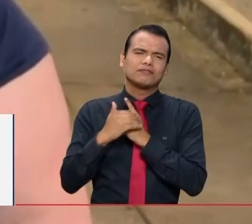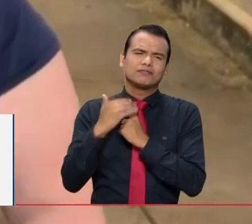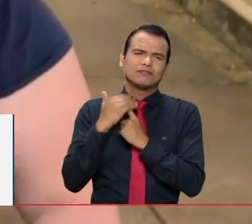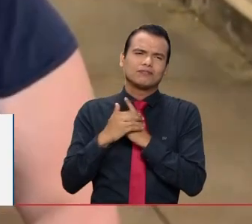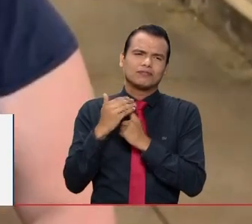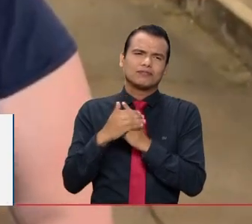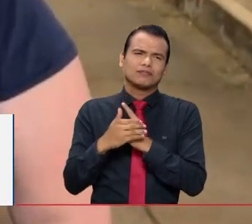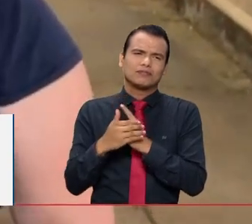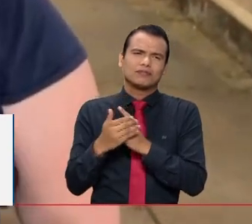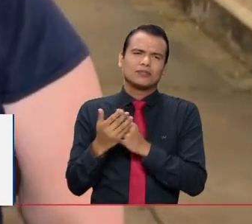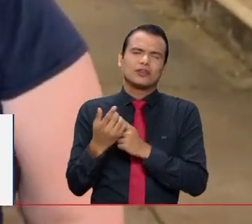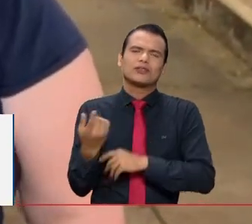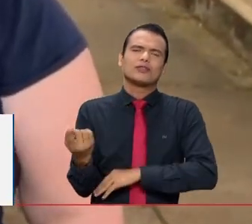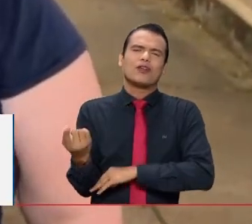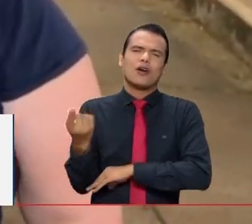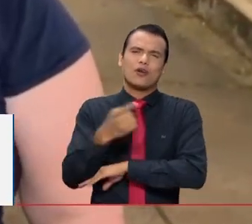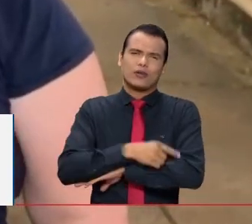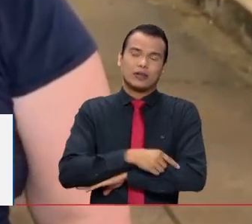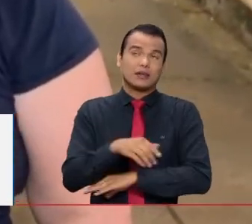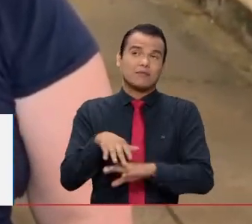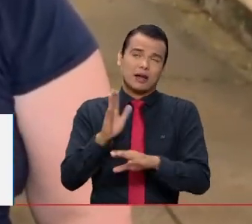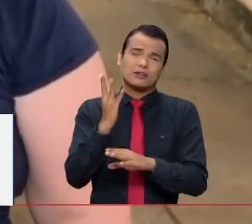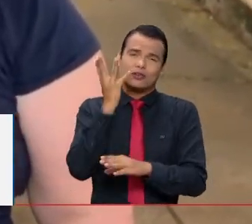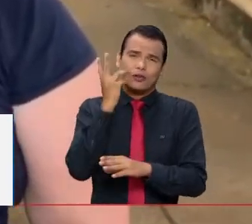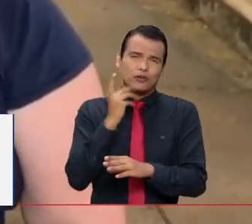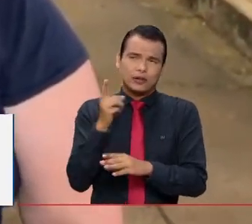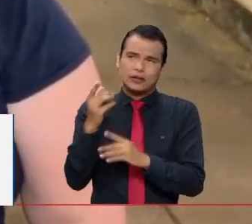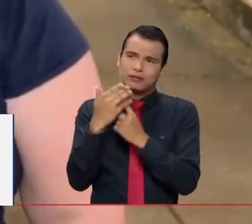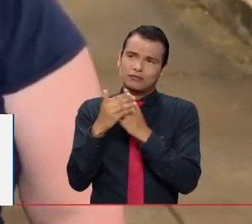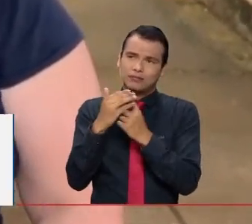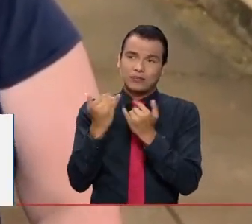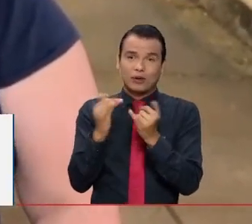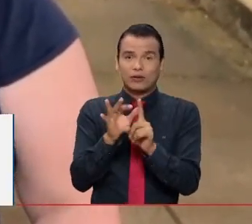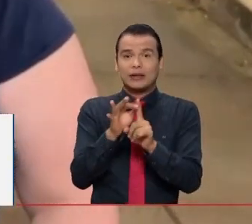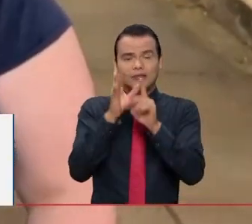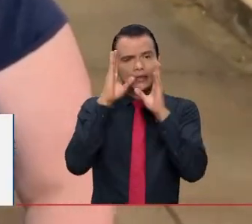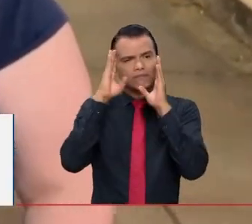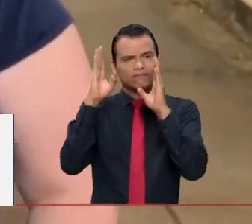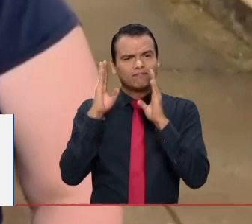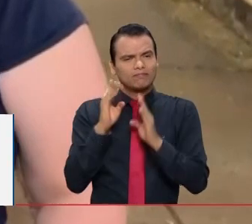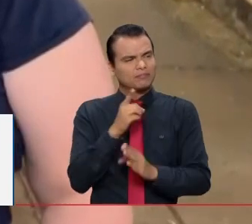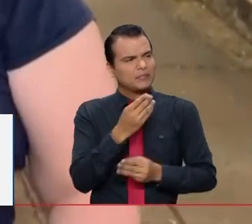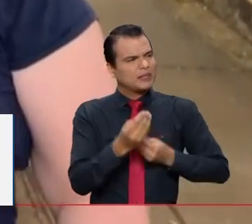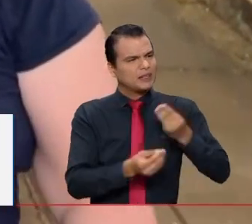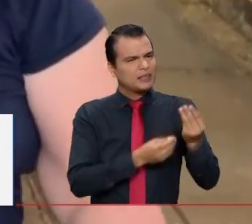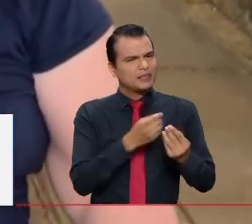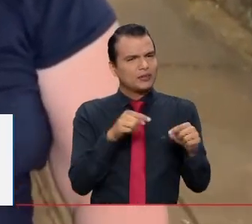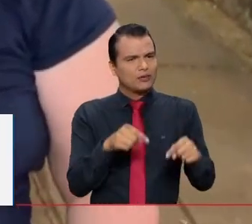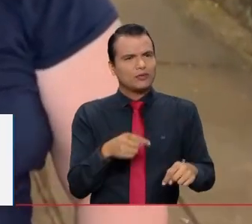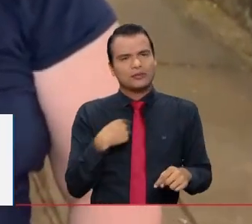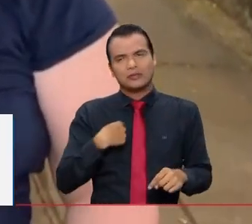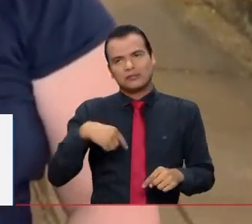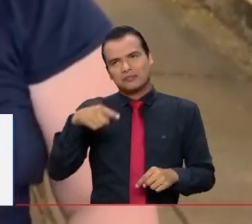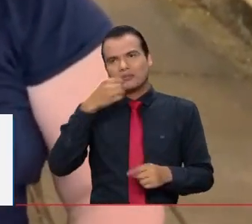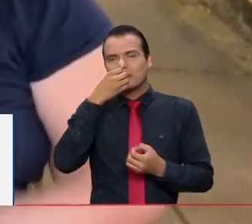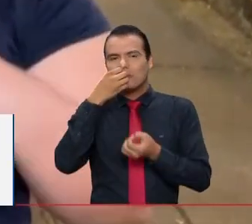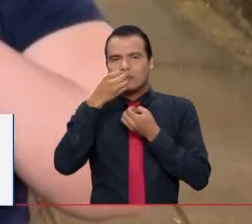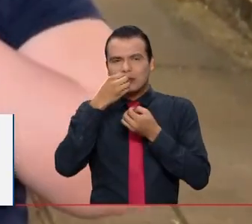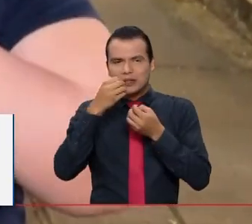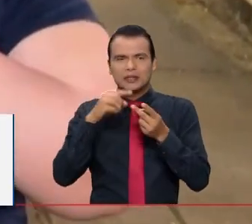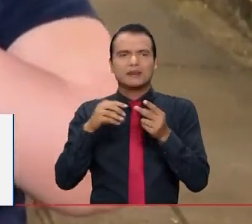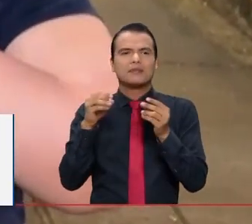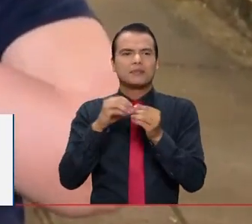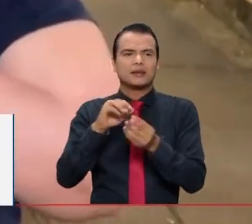me consiente todos los días del año, pero hoy fue muy especial conmigo. ¿Qué tanto hicieron? Me sacó a comer, me